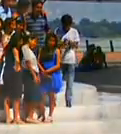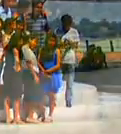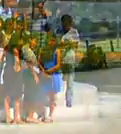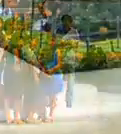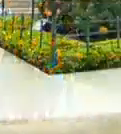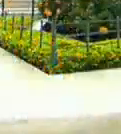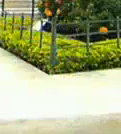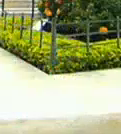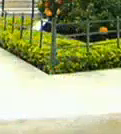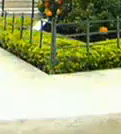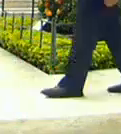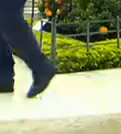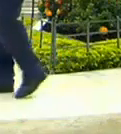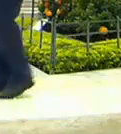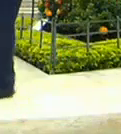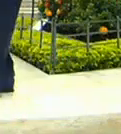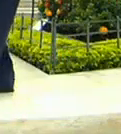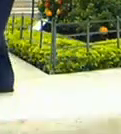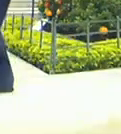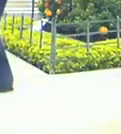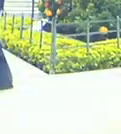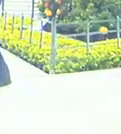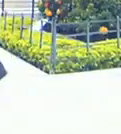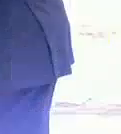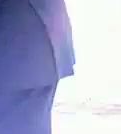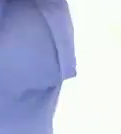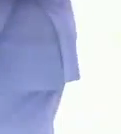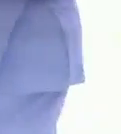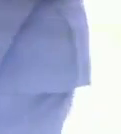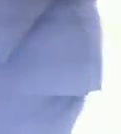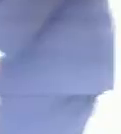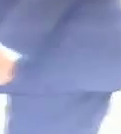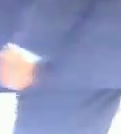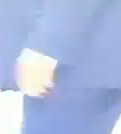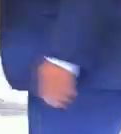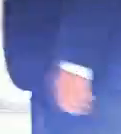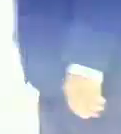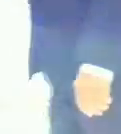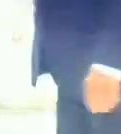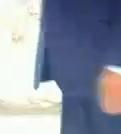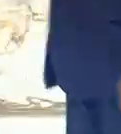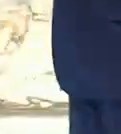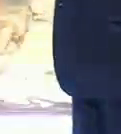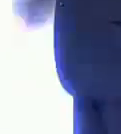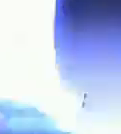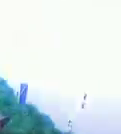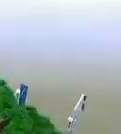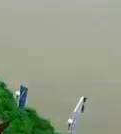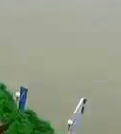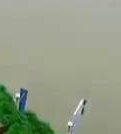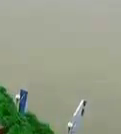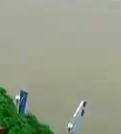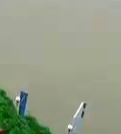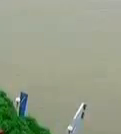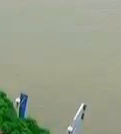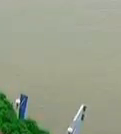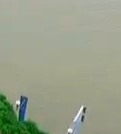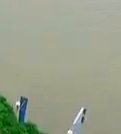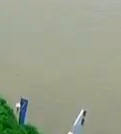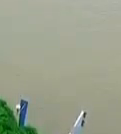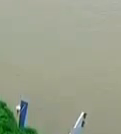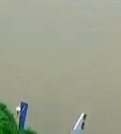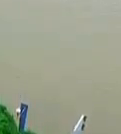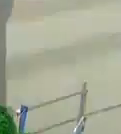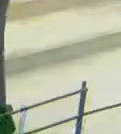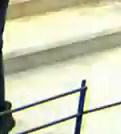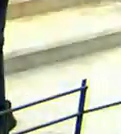La perla más bella. Oye, si en Guayaquil tú ves. Guayaquil, Guayaquil. Le canto